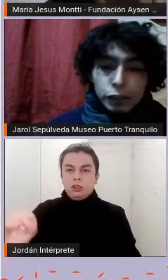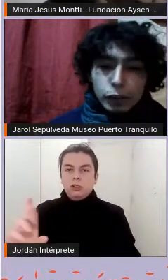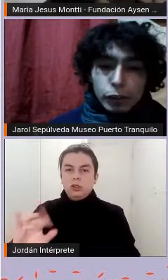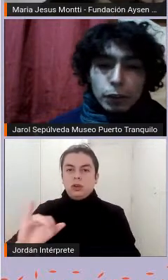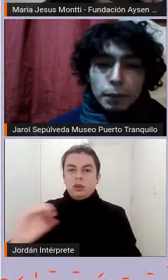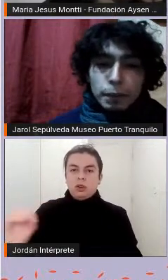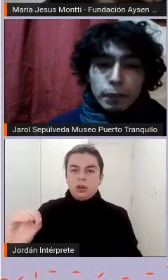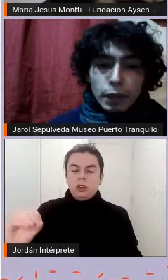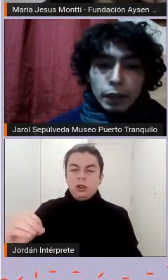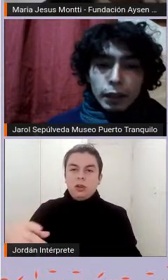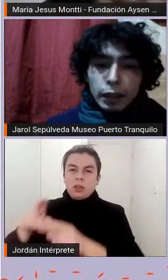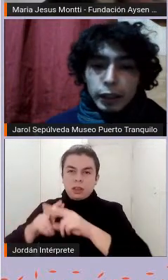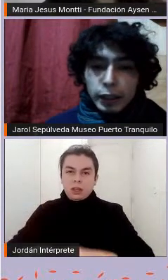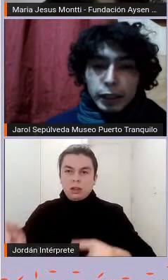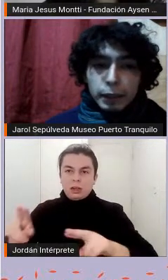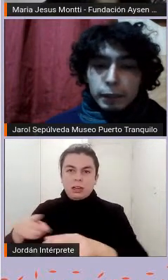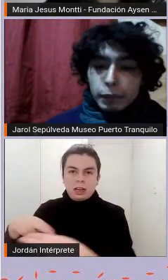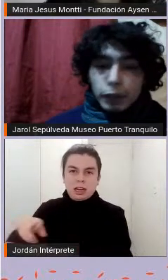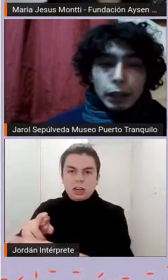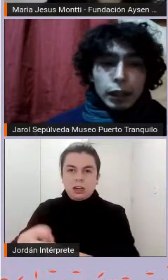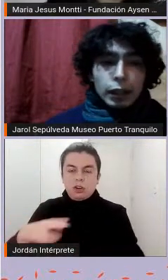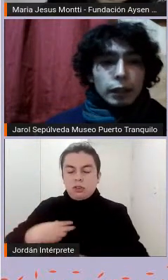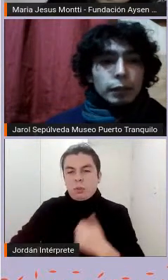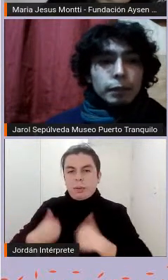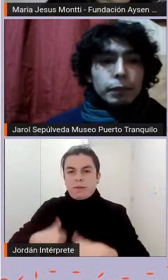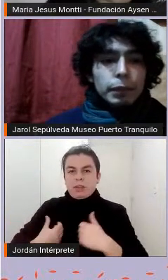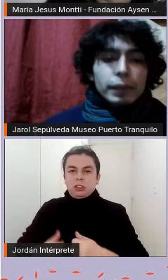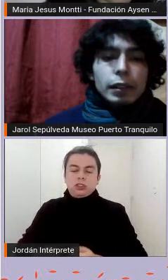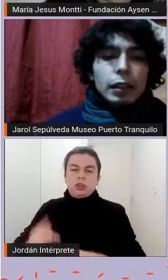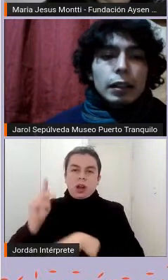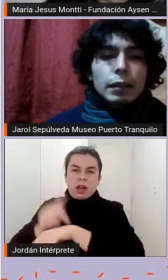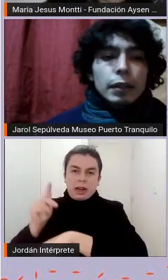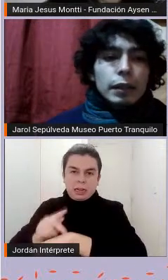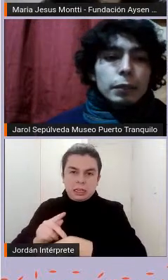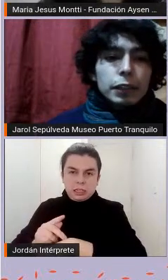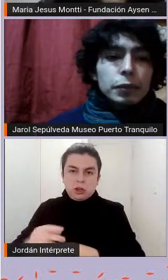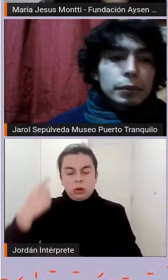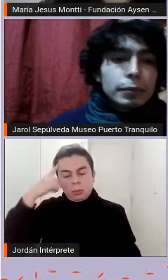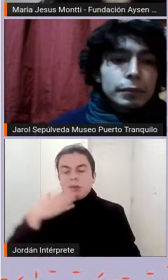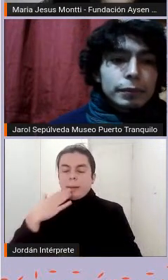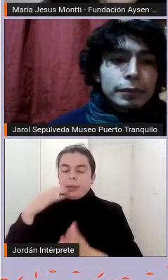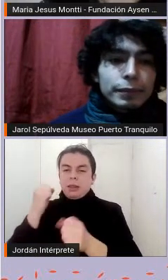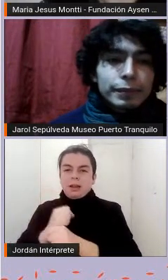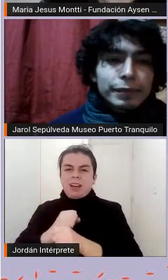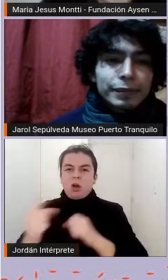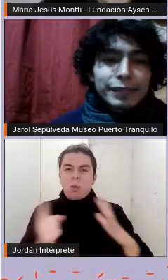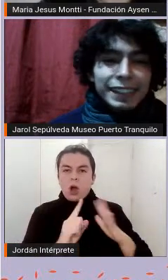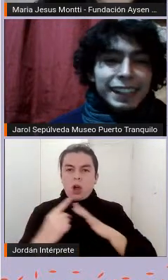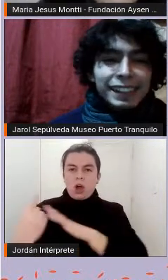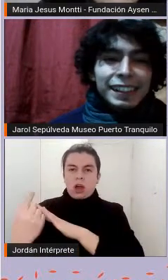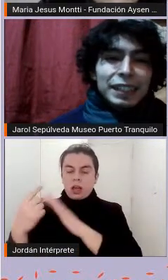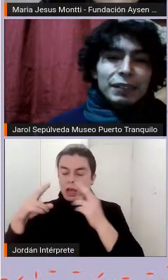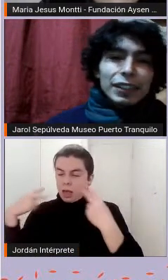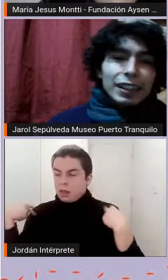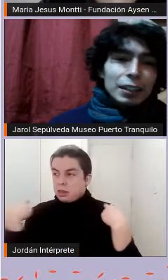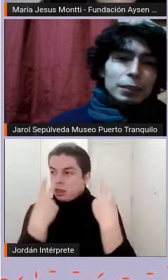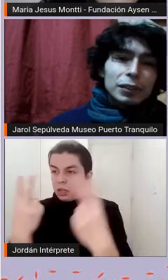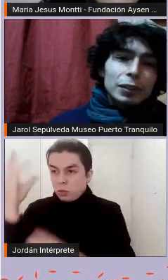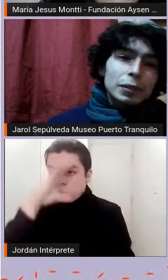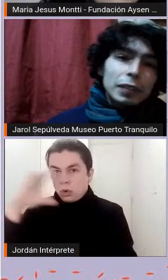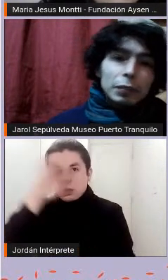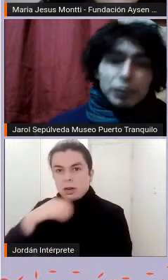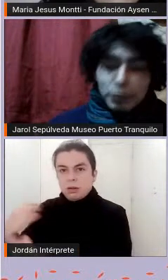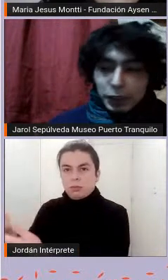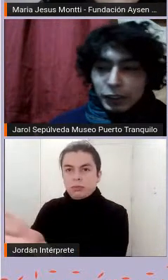soy kinesiólogo. Bueno, ¿puedes pasar la diapo, Jesús? Perdón. Gracias. Bueno, la